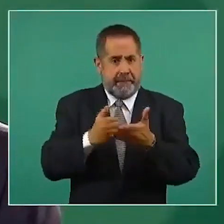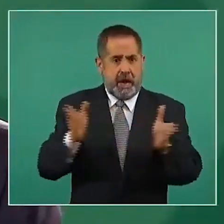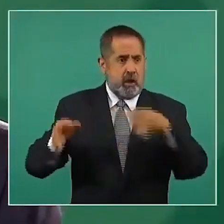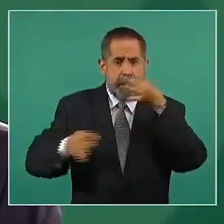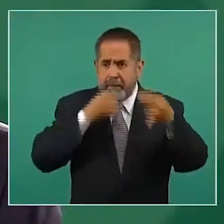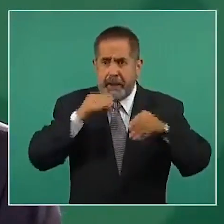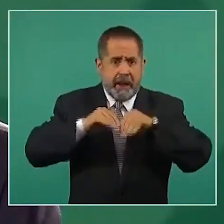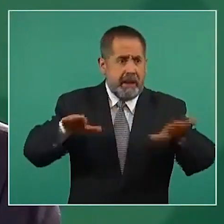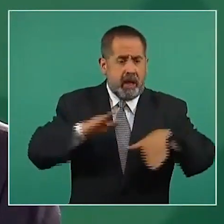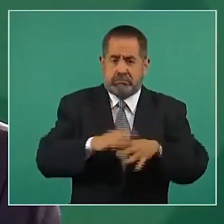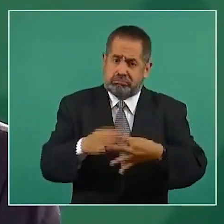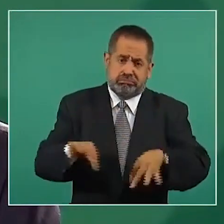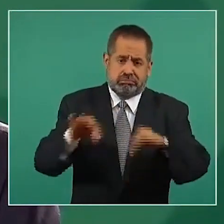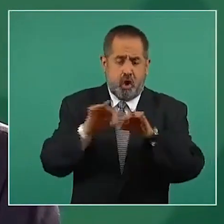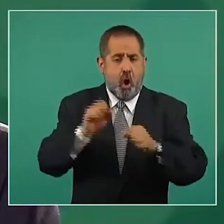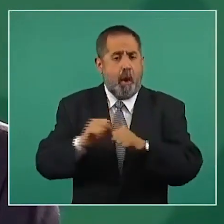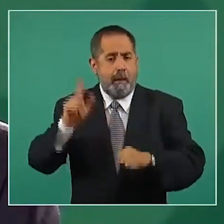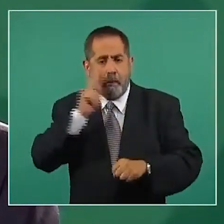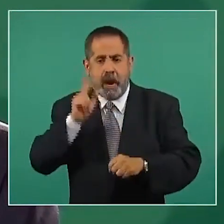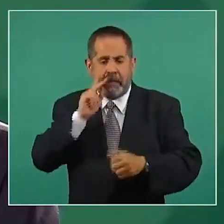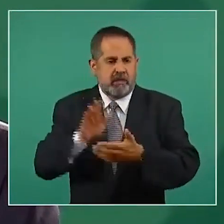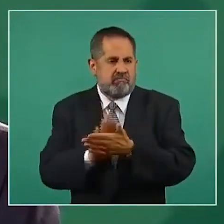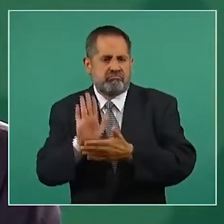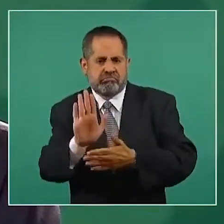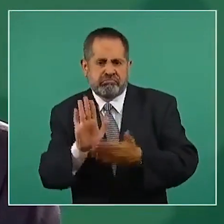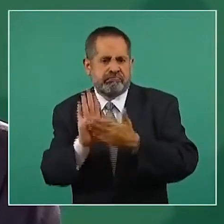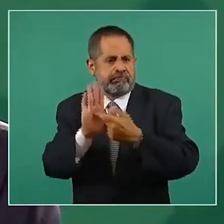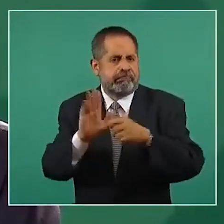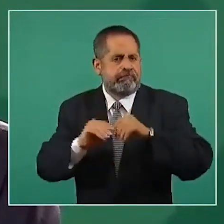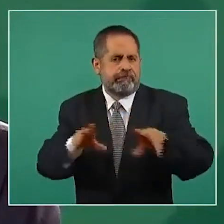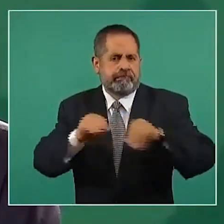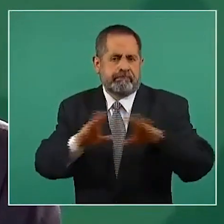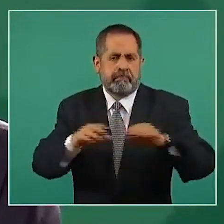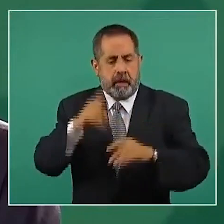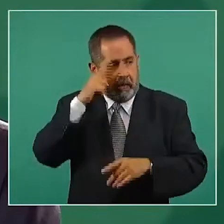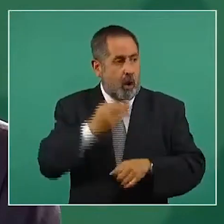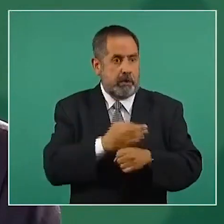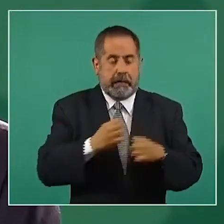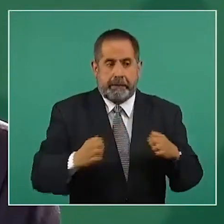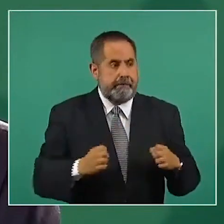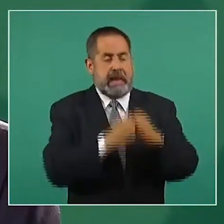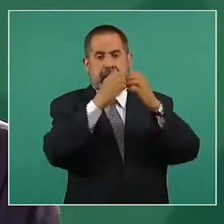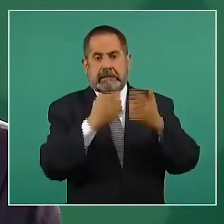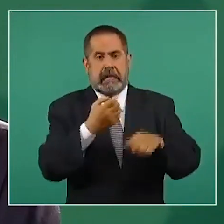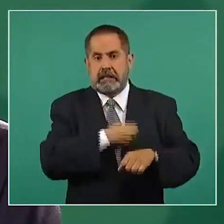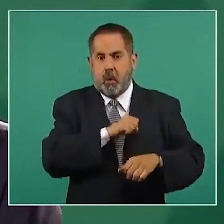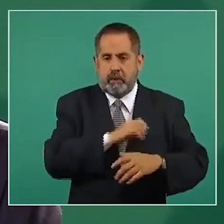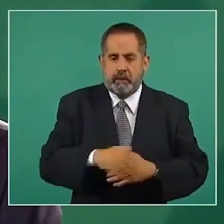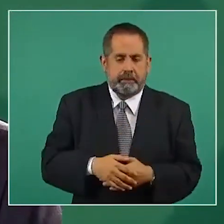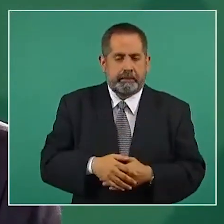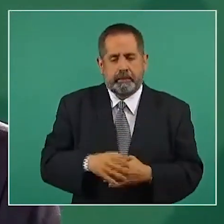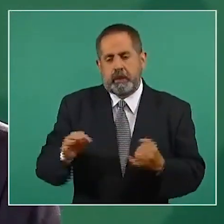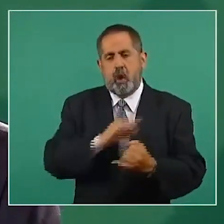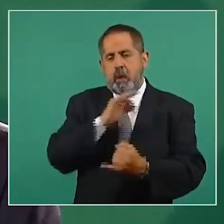abierto y tan fundamentado en la evidencia como es indispensable para enfrentar una crisis sanitaria. Y al último